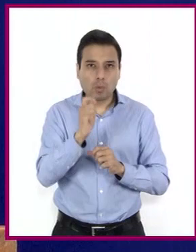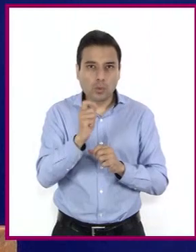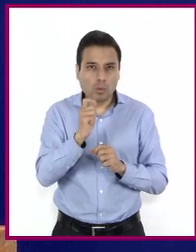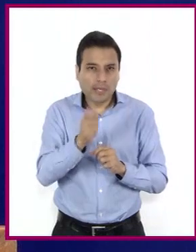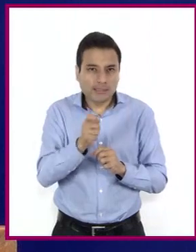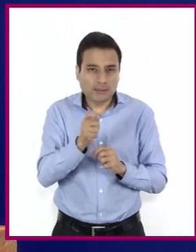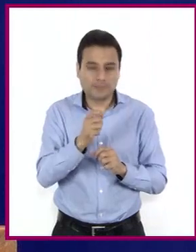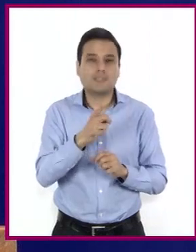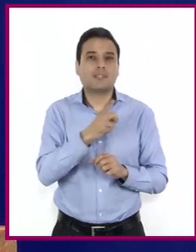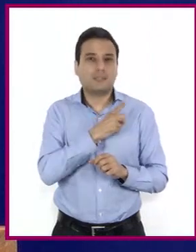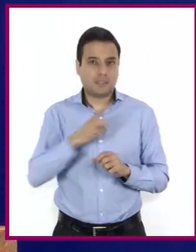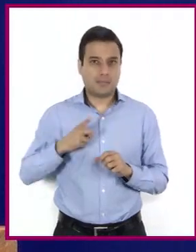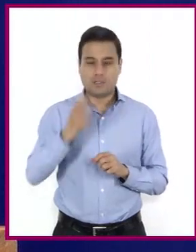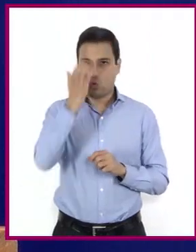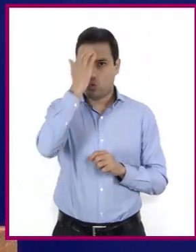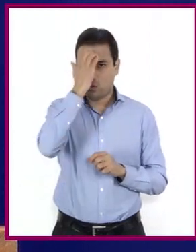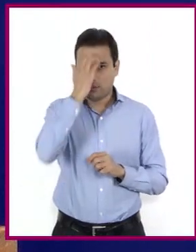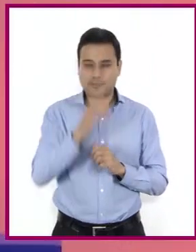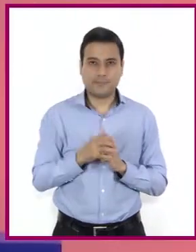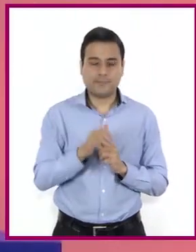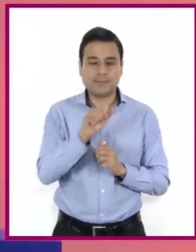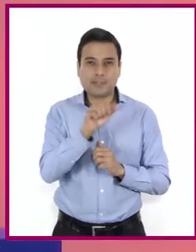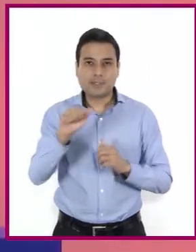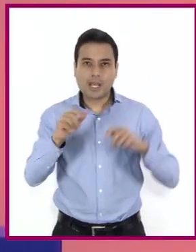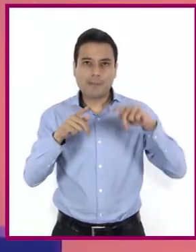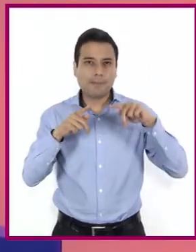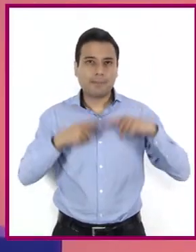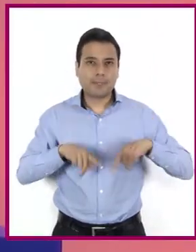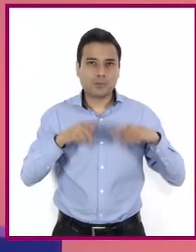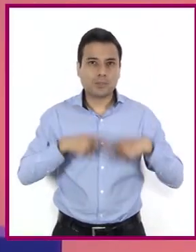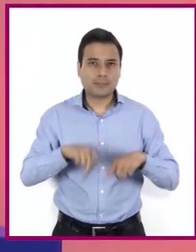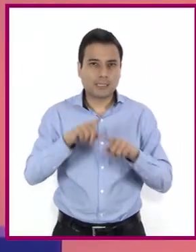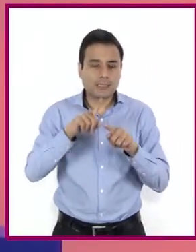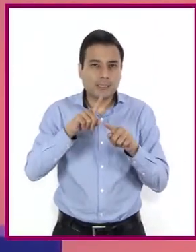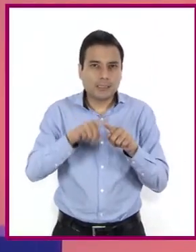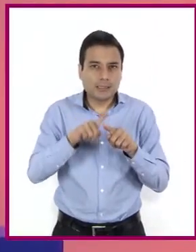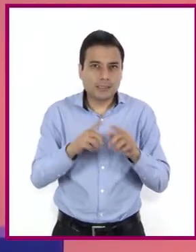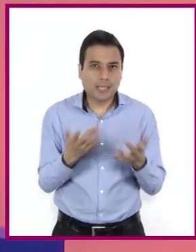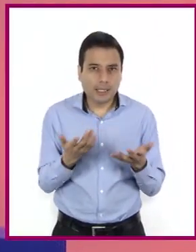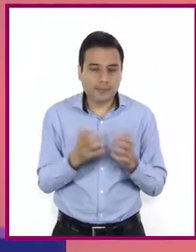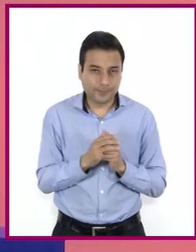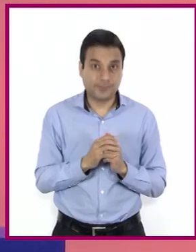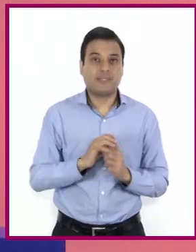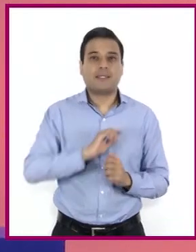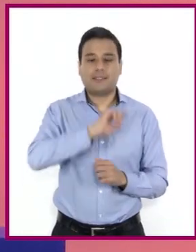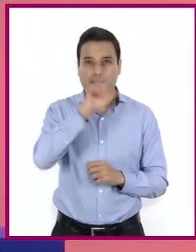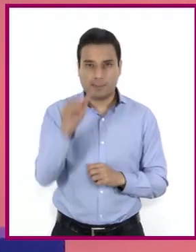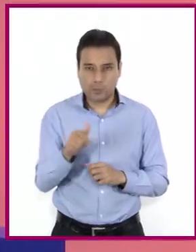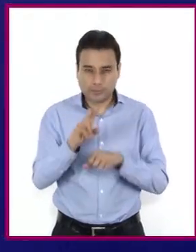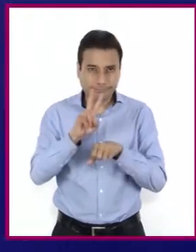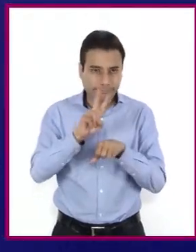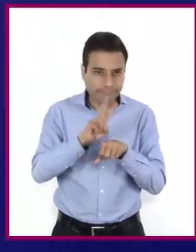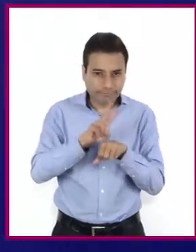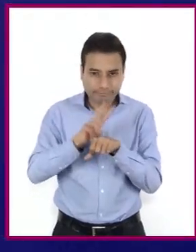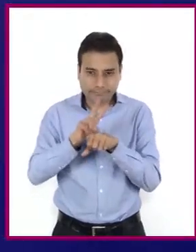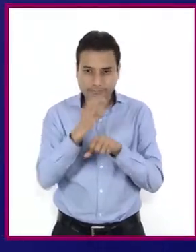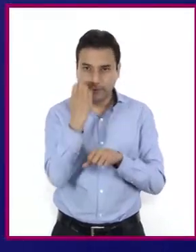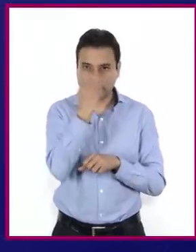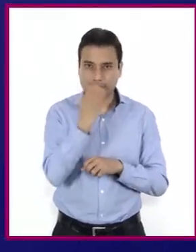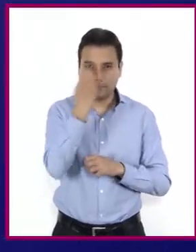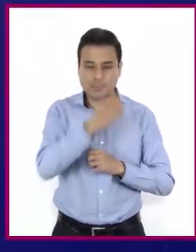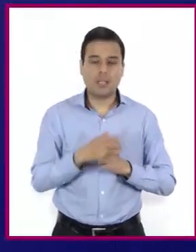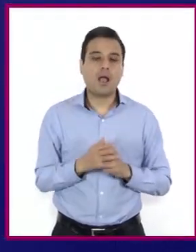esa campaña y a qué público va dirigida para ser coherente con el seguimiento de población elegida.